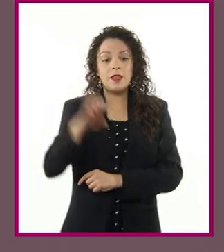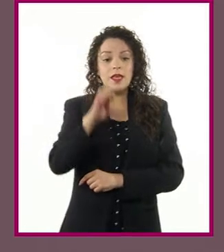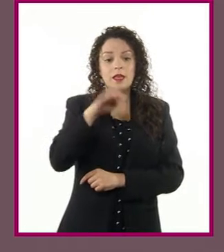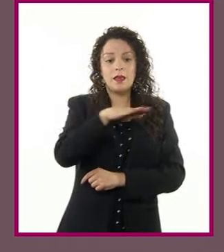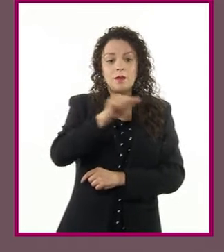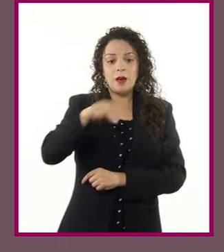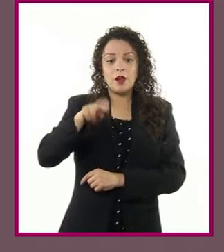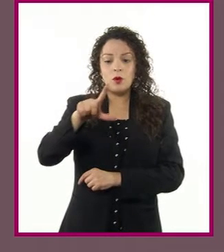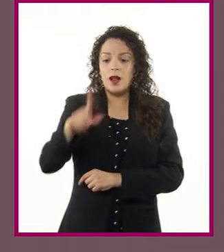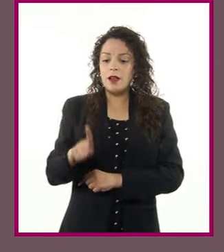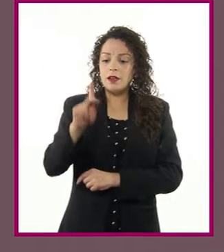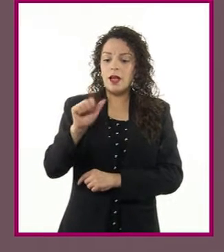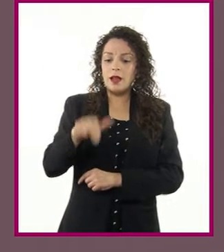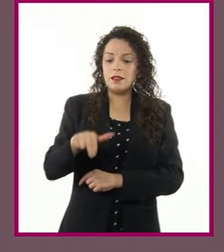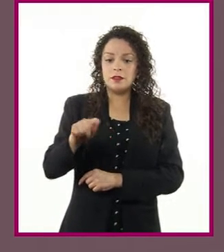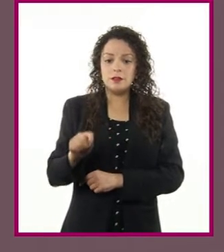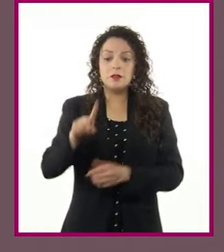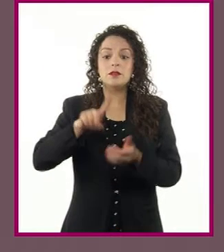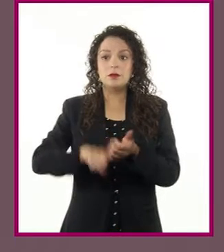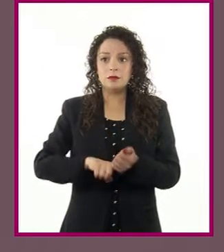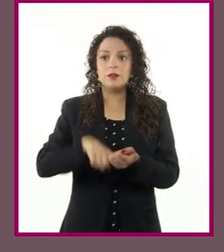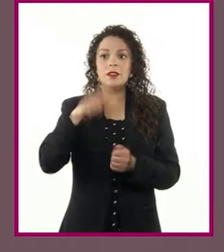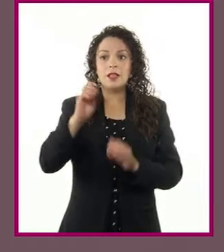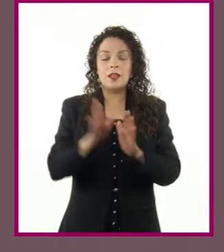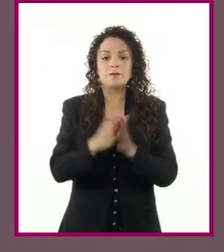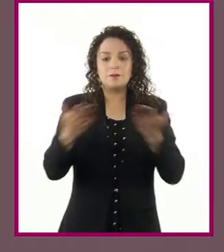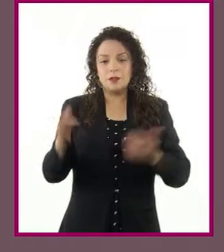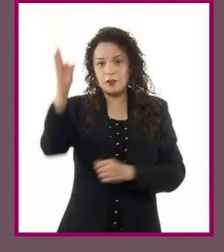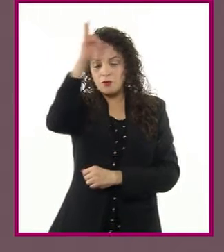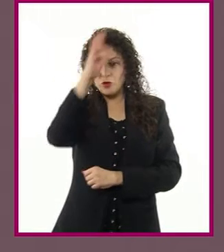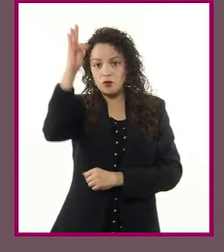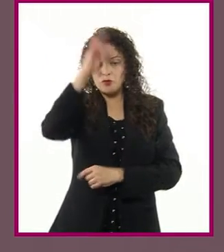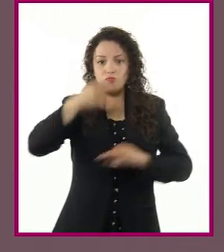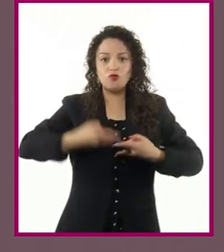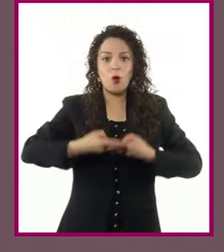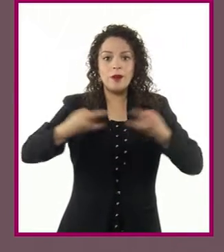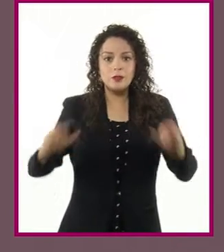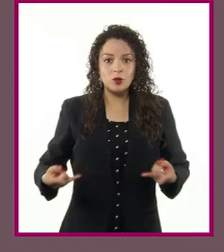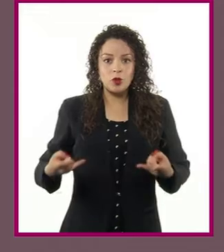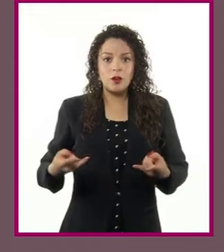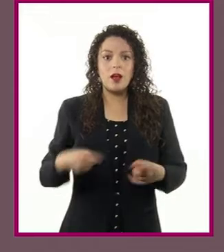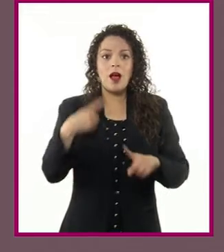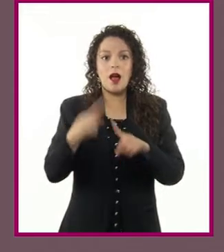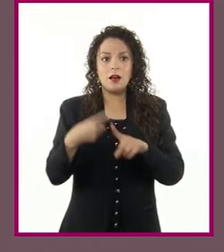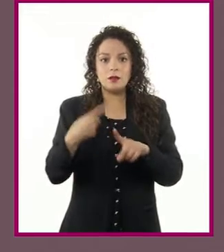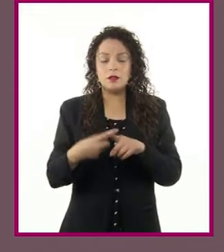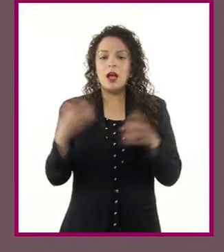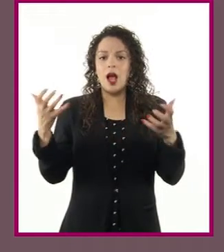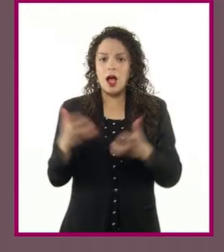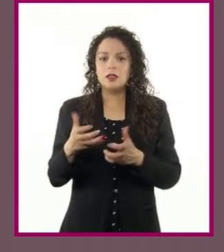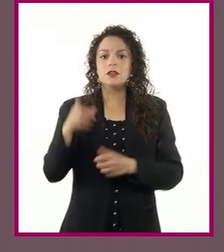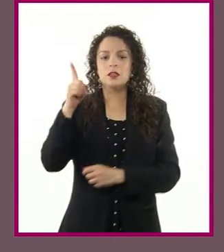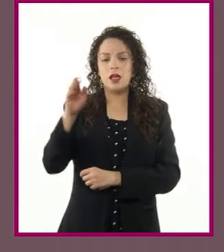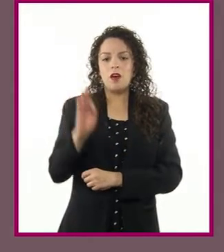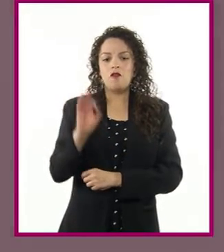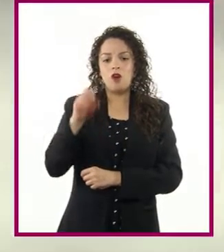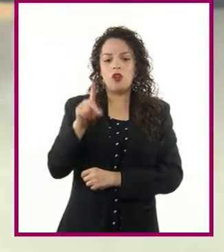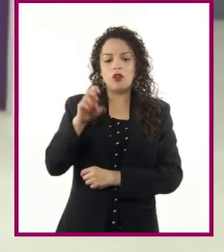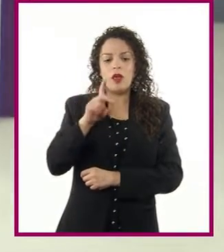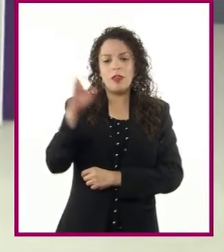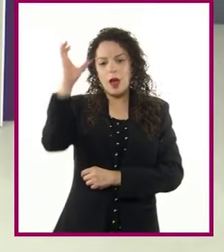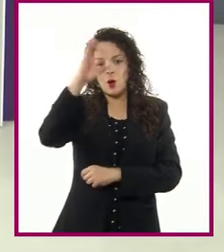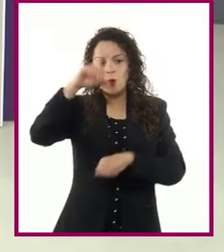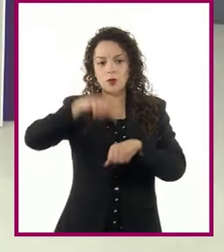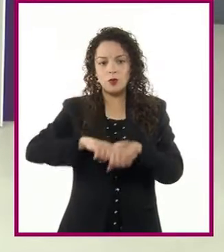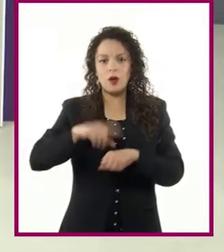el cual se contiene en la obra de filosofía de la historia editada por el Fondo de Cultura Económica.